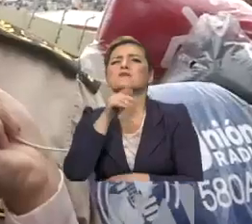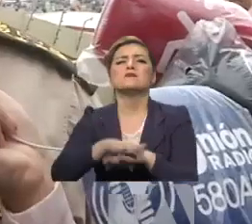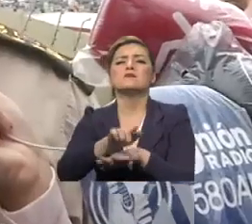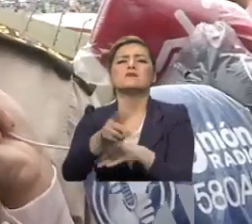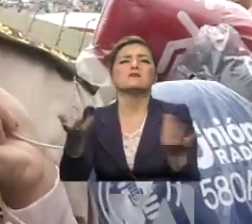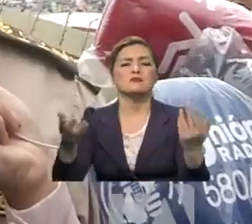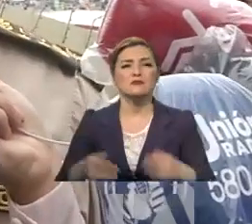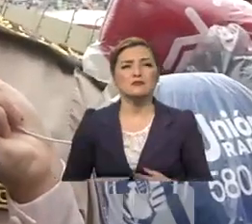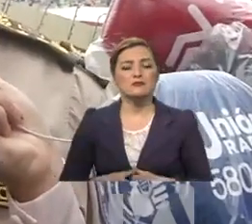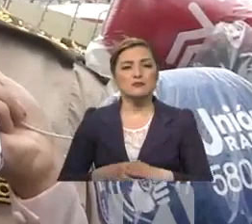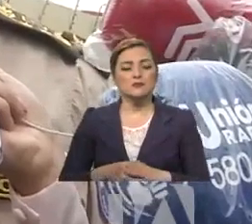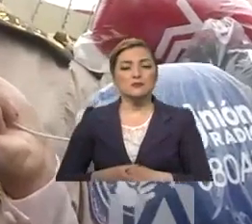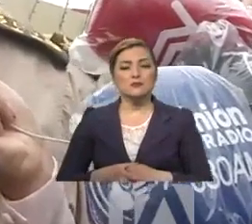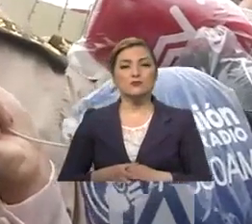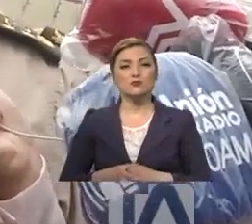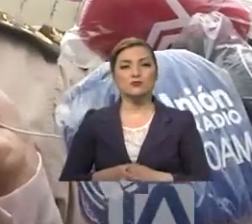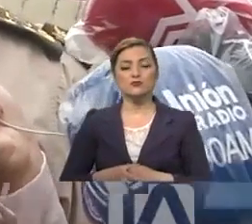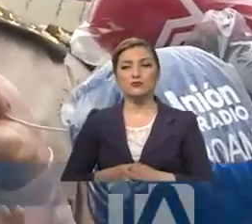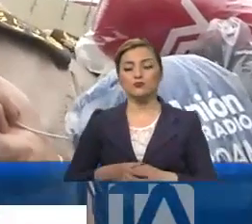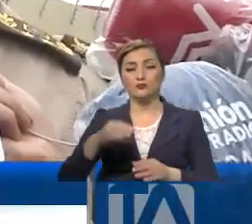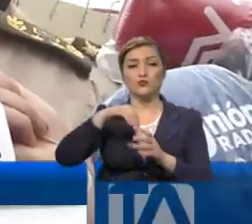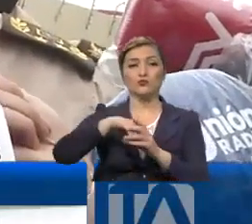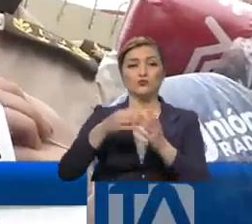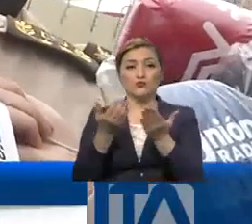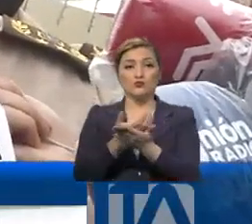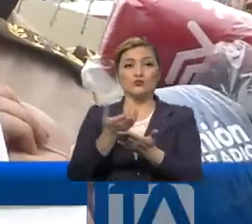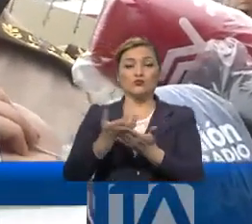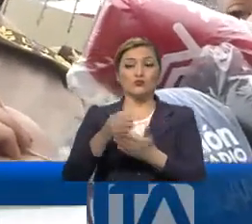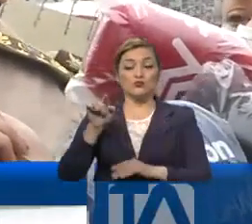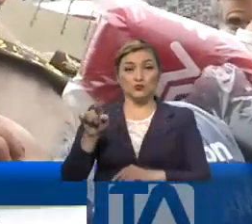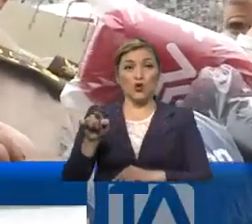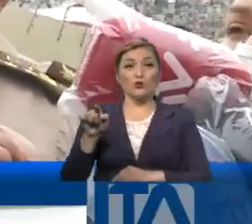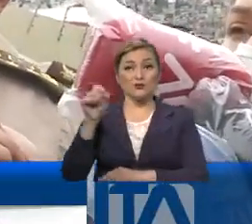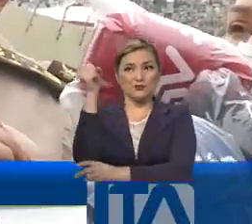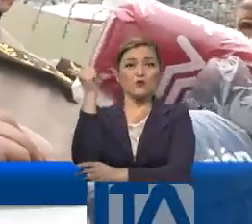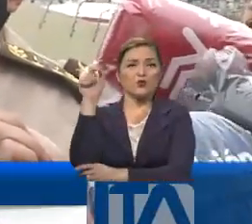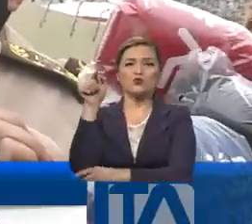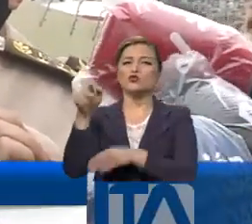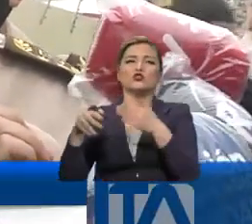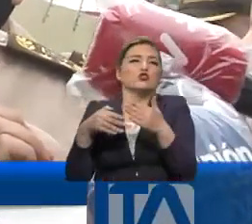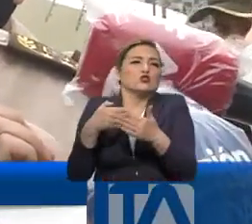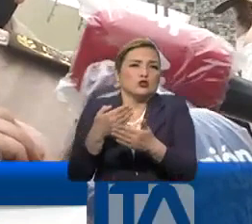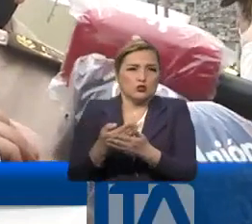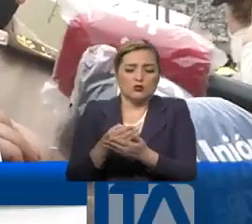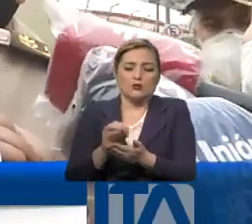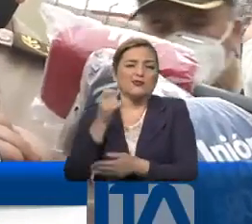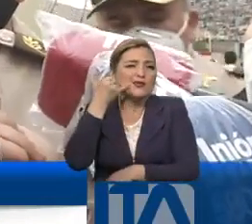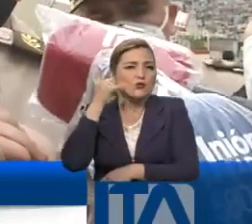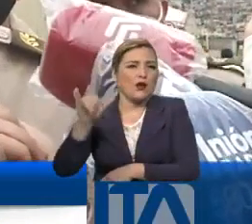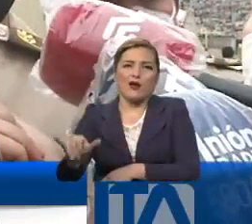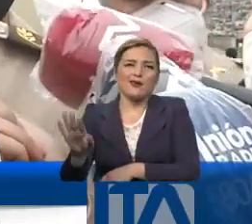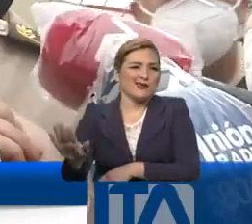crimen. Nosotros podemos observar que en el interior del vehículo se encuentran todas las pertenencias del señor. También se encontró el